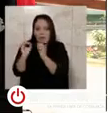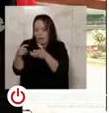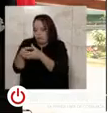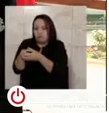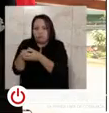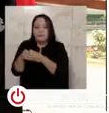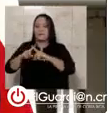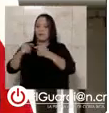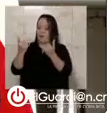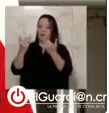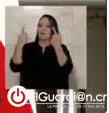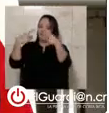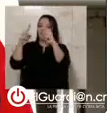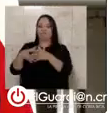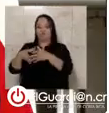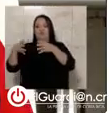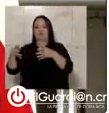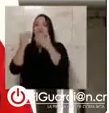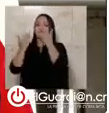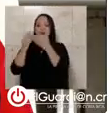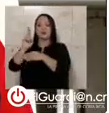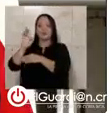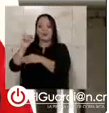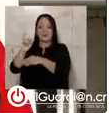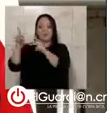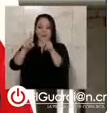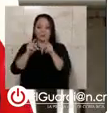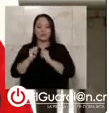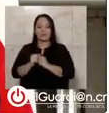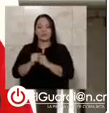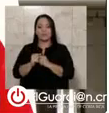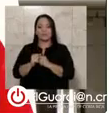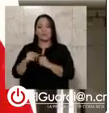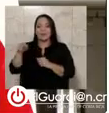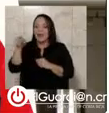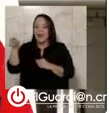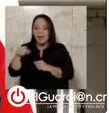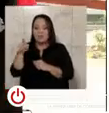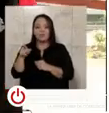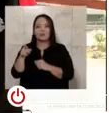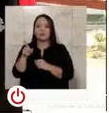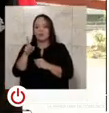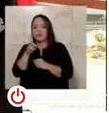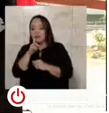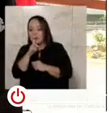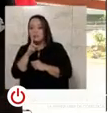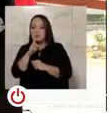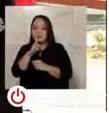le agradezco a los miembros de la UEI que calladitos, como lo dijo